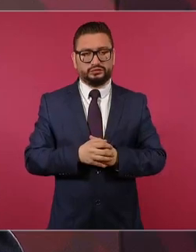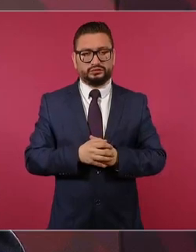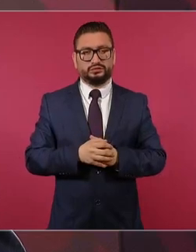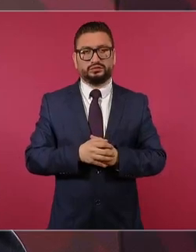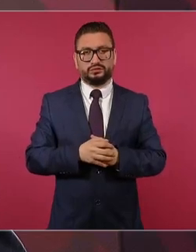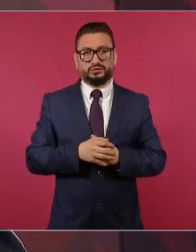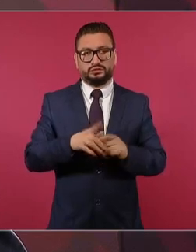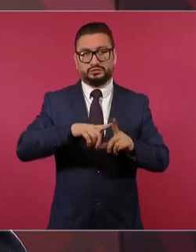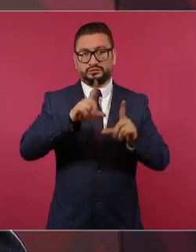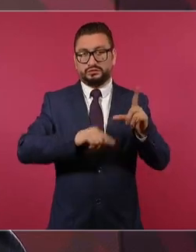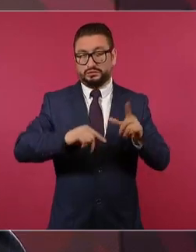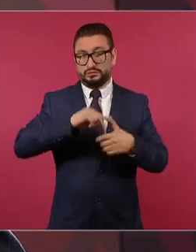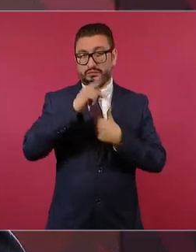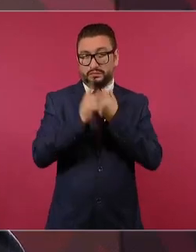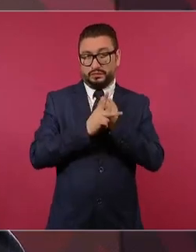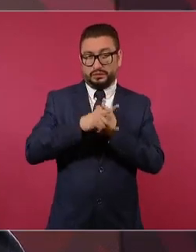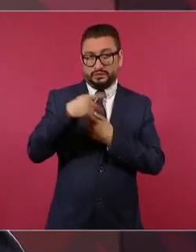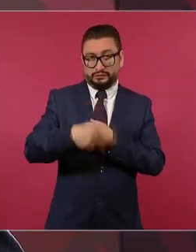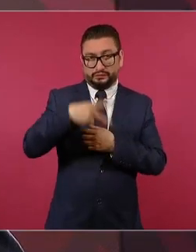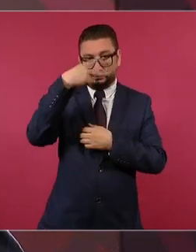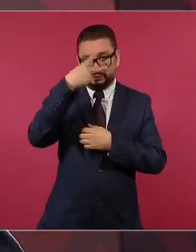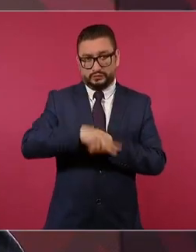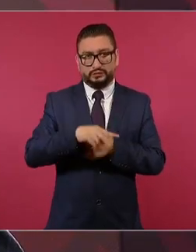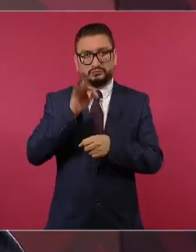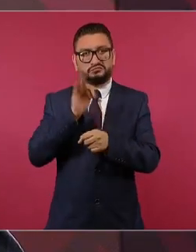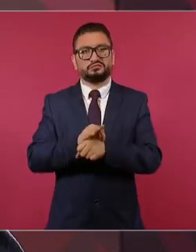de la nación.